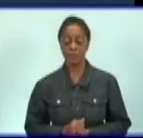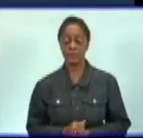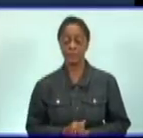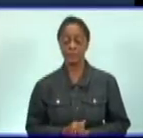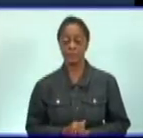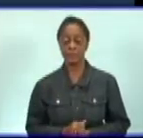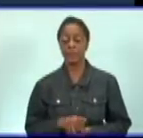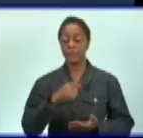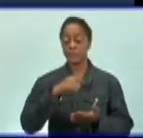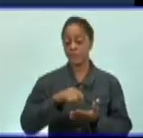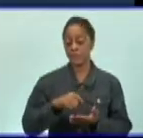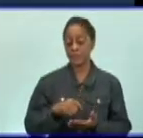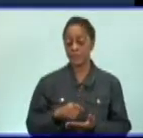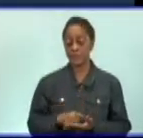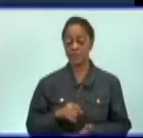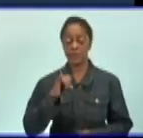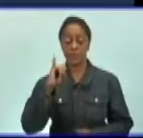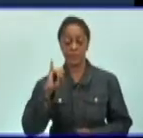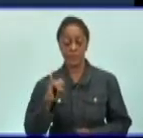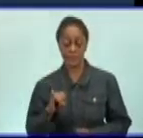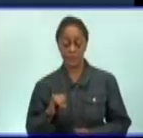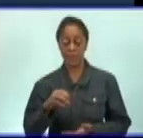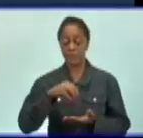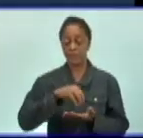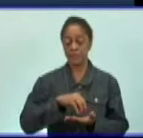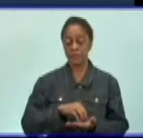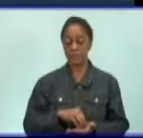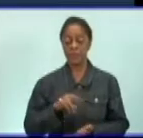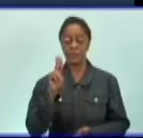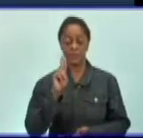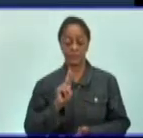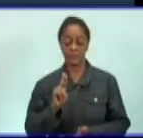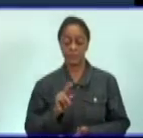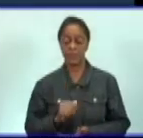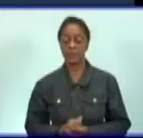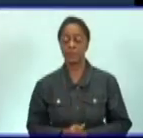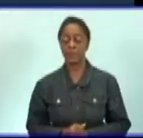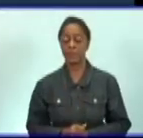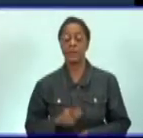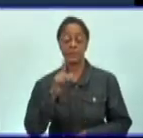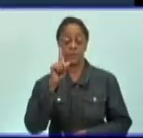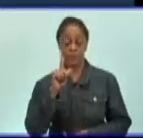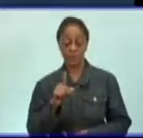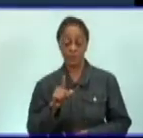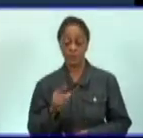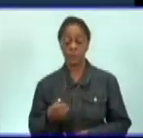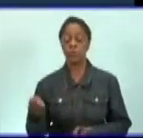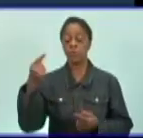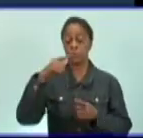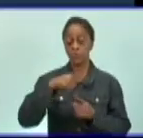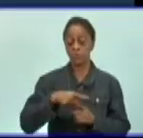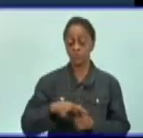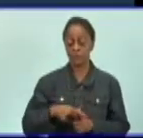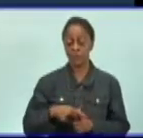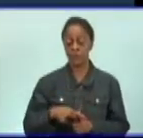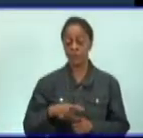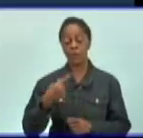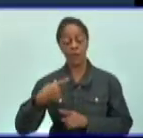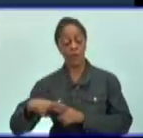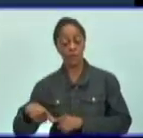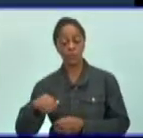Entonces escribimos el 6 en el lugar de las unidades y el 1 lo adicionamos al próximo